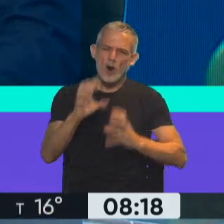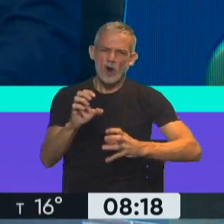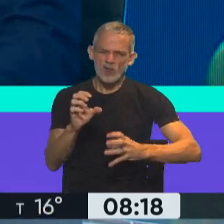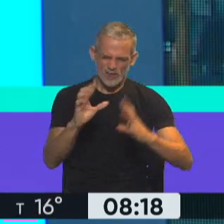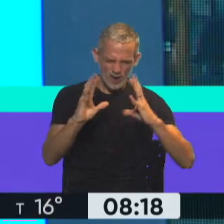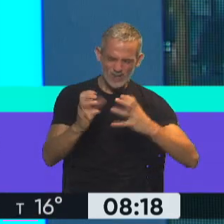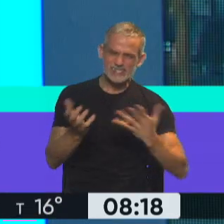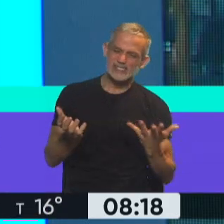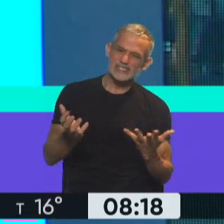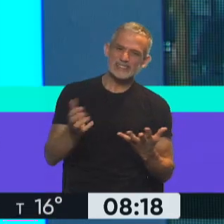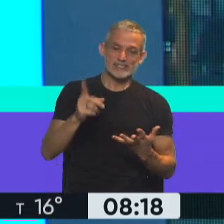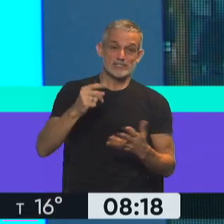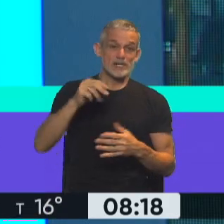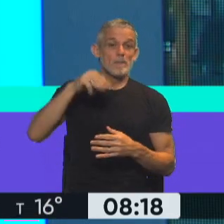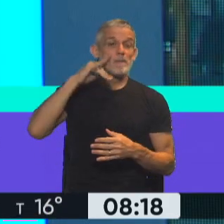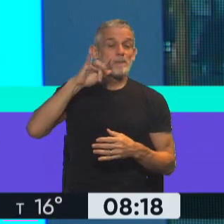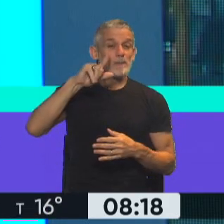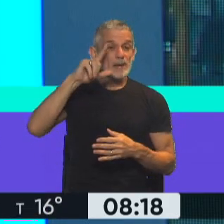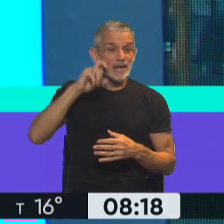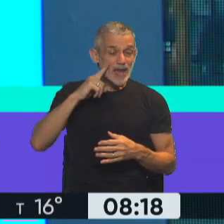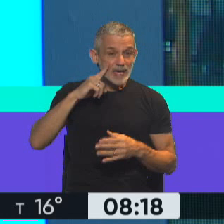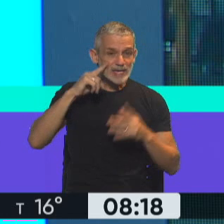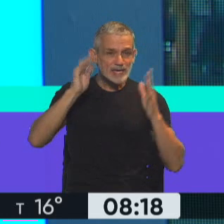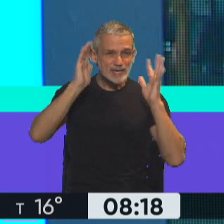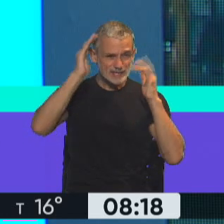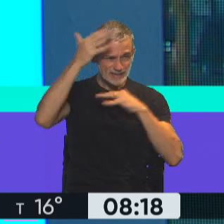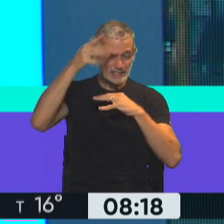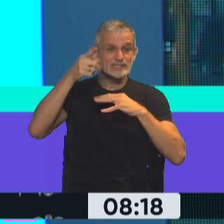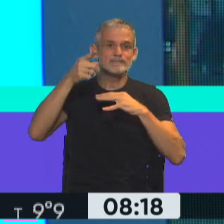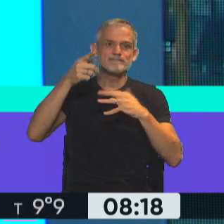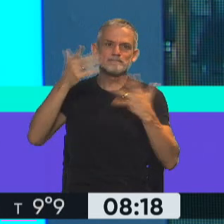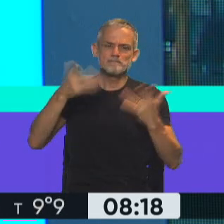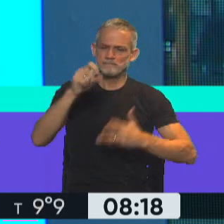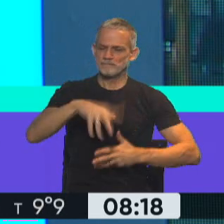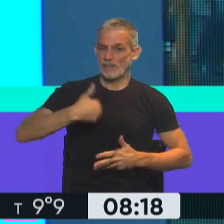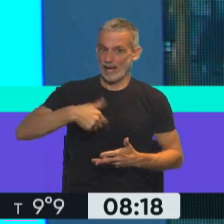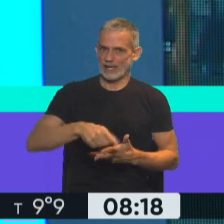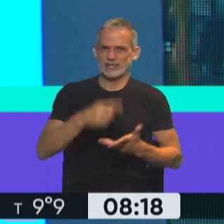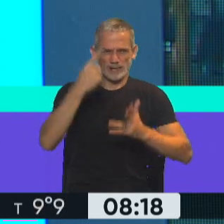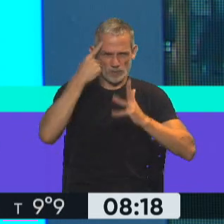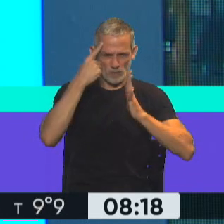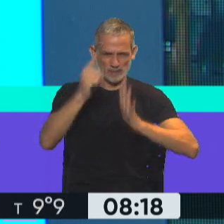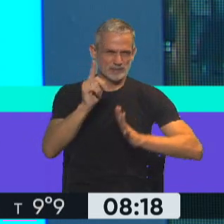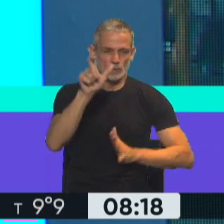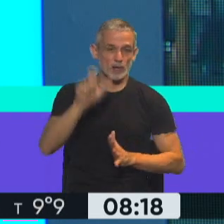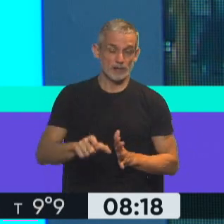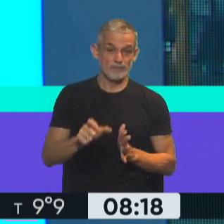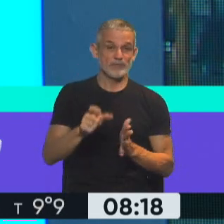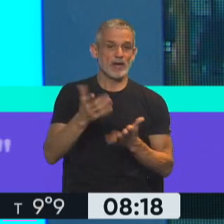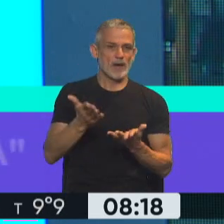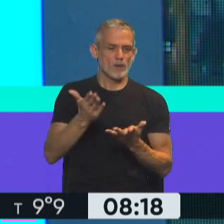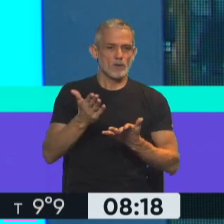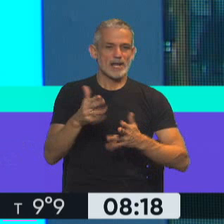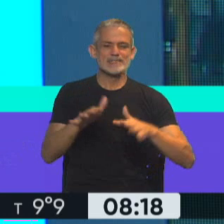no es, de alguna manera Milei es el capítulo criollo, pero a ver, tengamos en cuenta esto, estamos yendo a